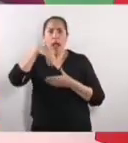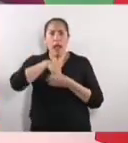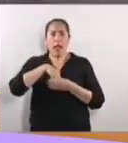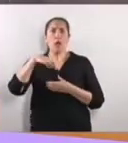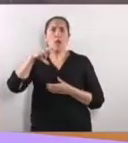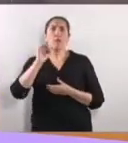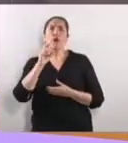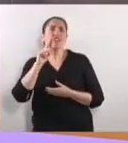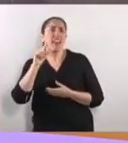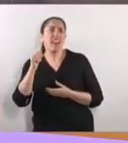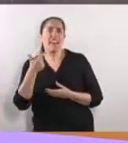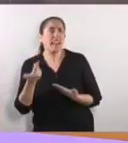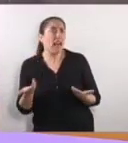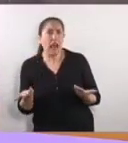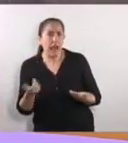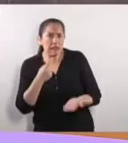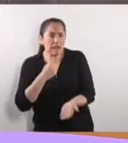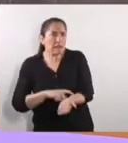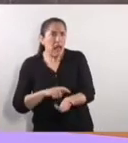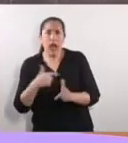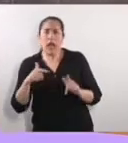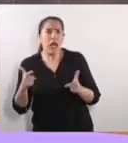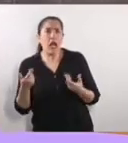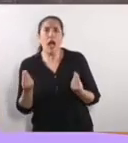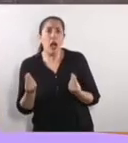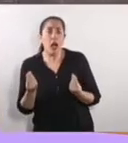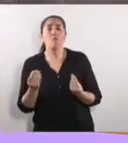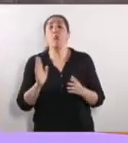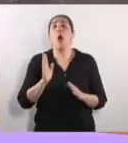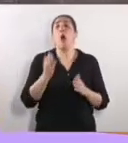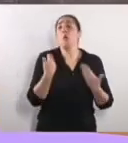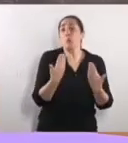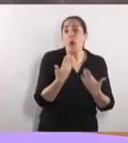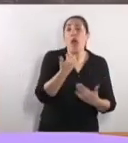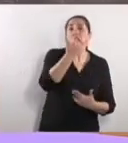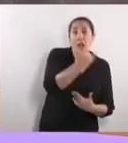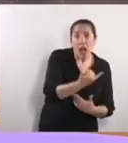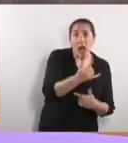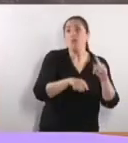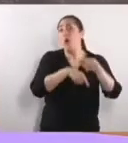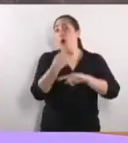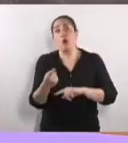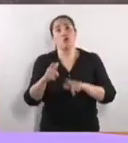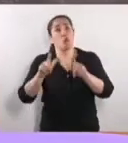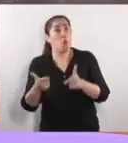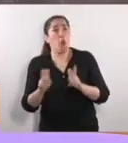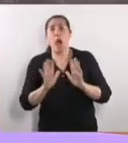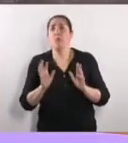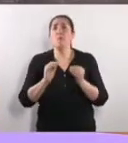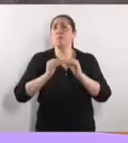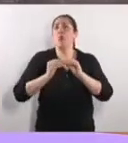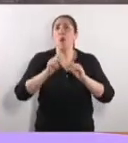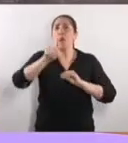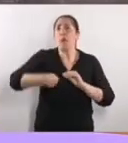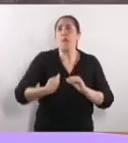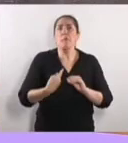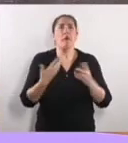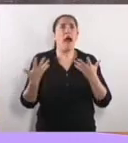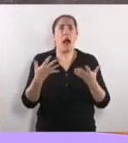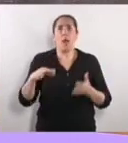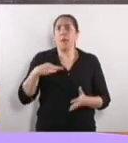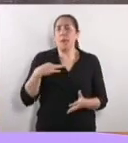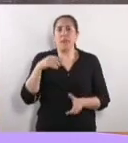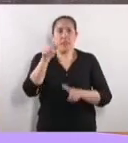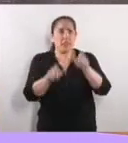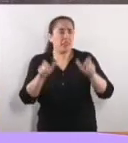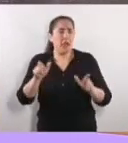nada. Es simplemente una proteína que puede estar presente o no, pero que no va a tener ninguna alteración, digamos, en la vida